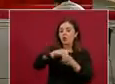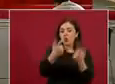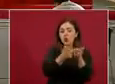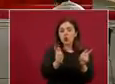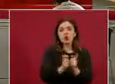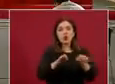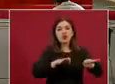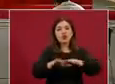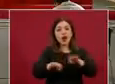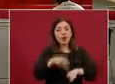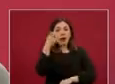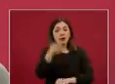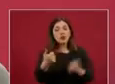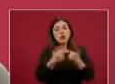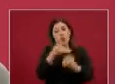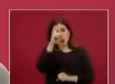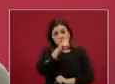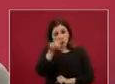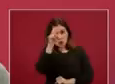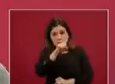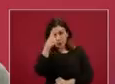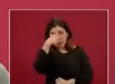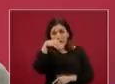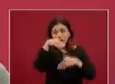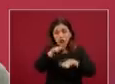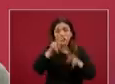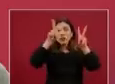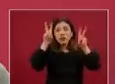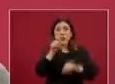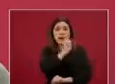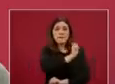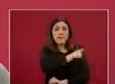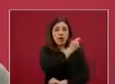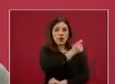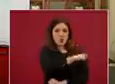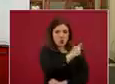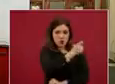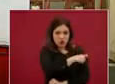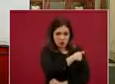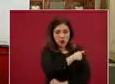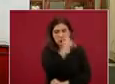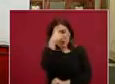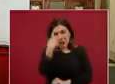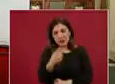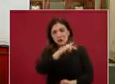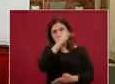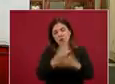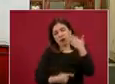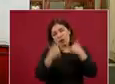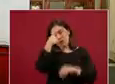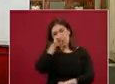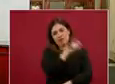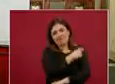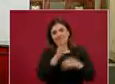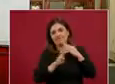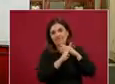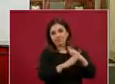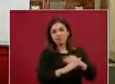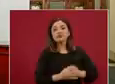trabajo, precisamente asesorando sobre vacunación a nuestro programa de inmunizaciones.